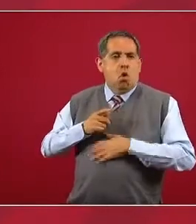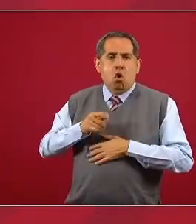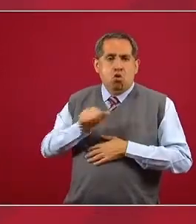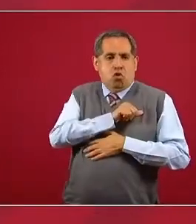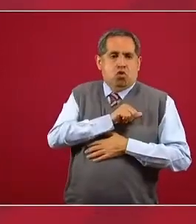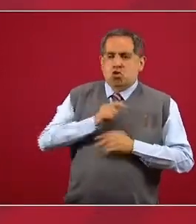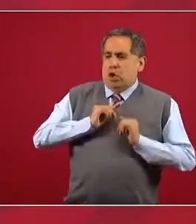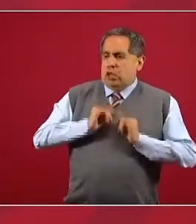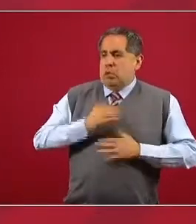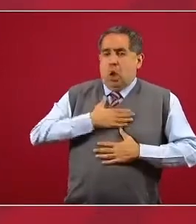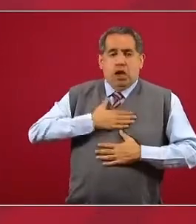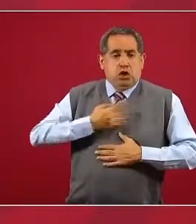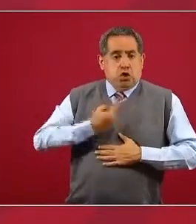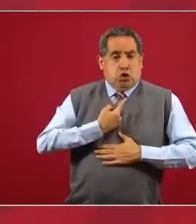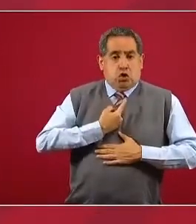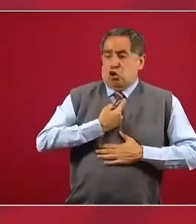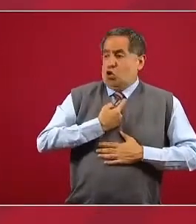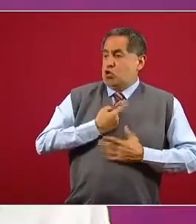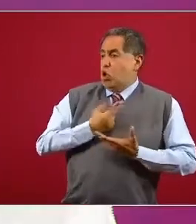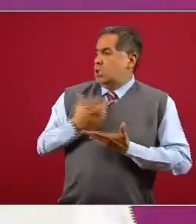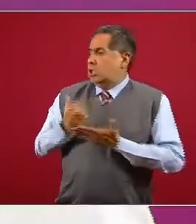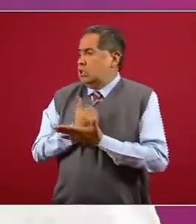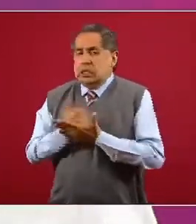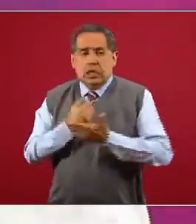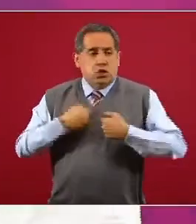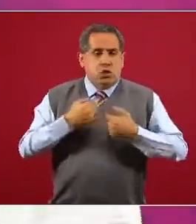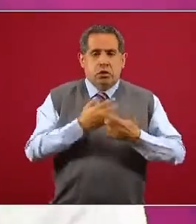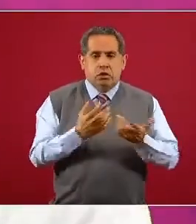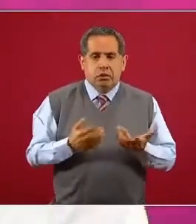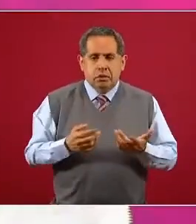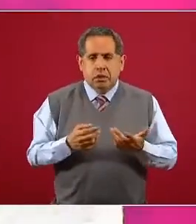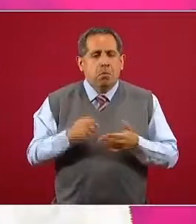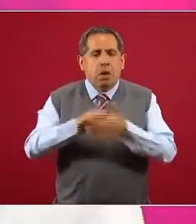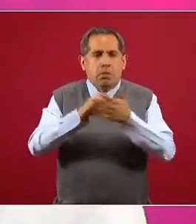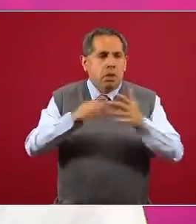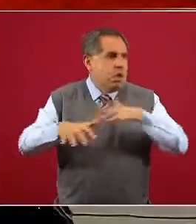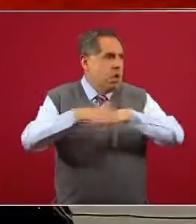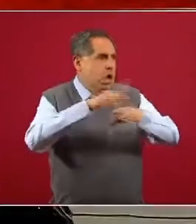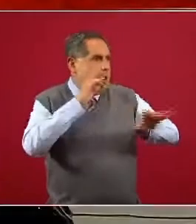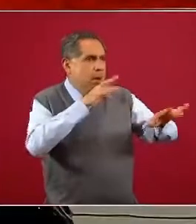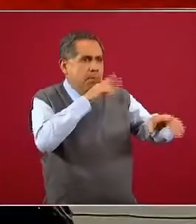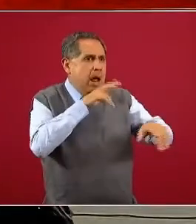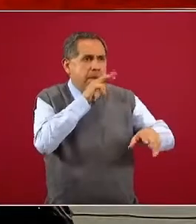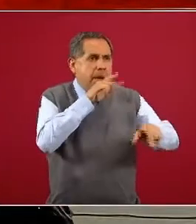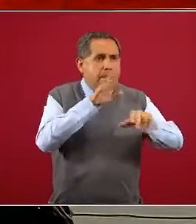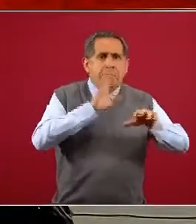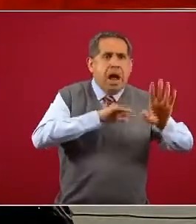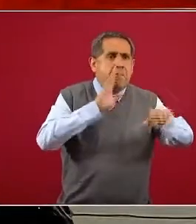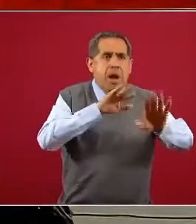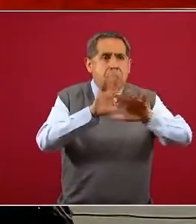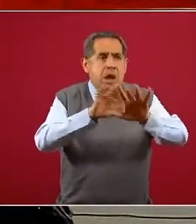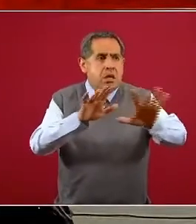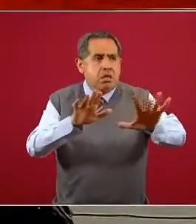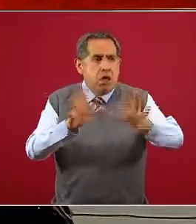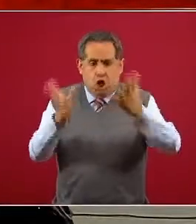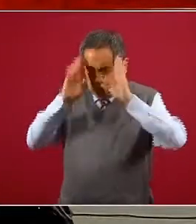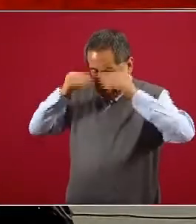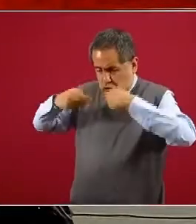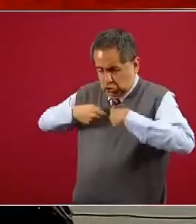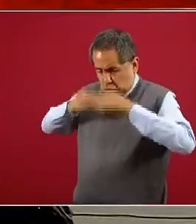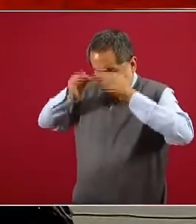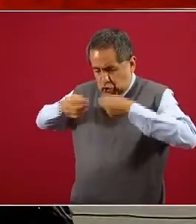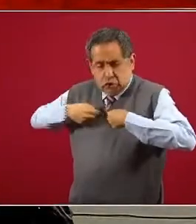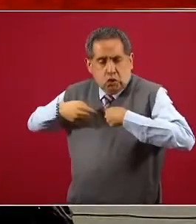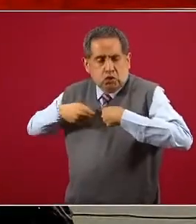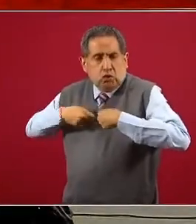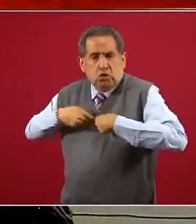tendencias que puede haber en las personas, que ante la incertidumbre, ante el temor, se enclaustren en sí mismas o en